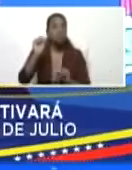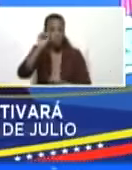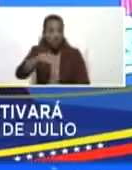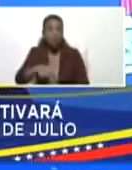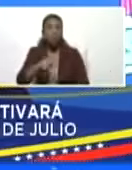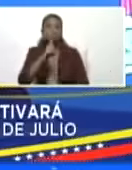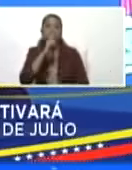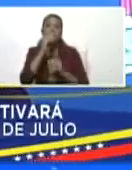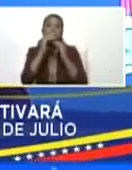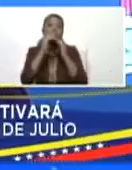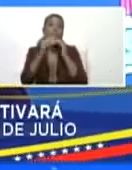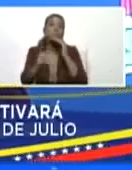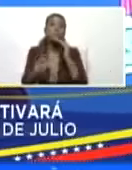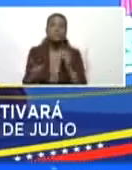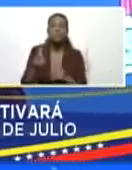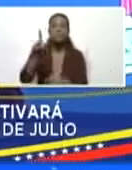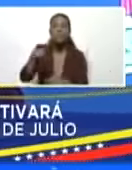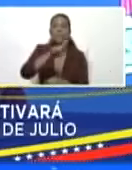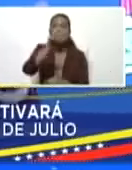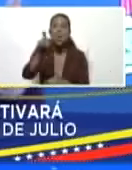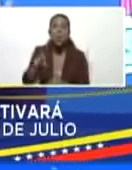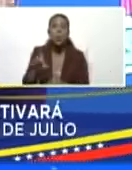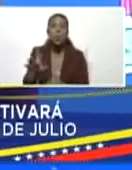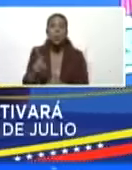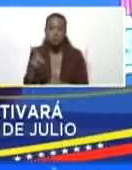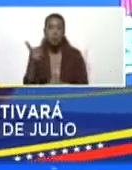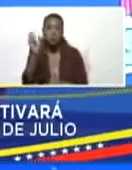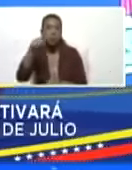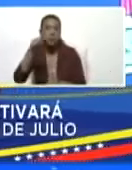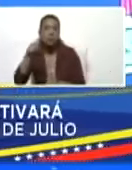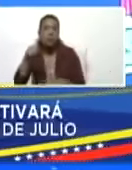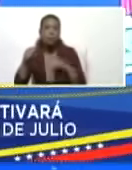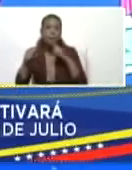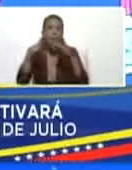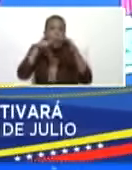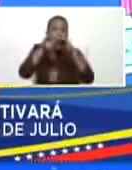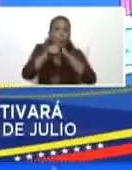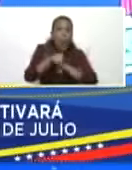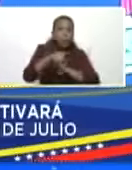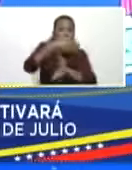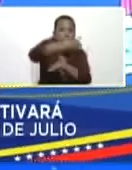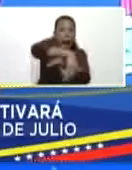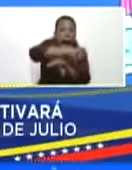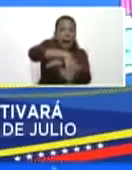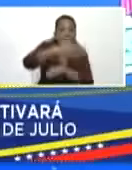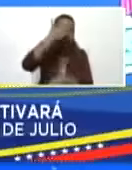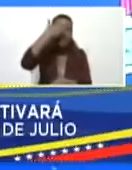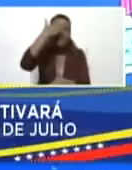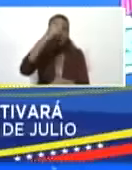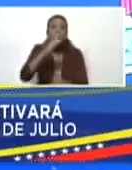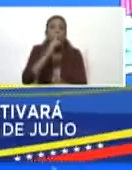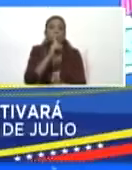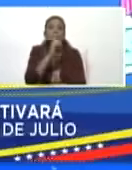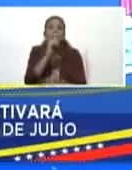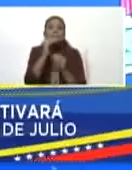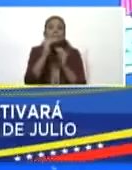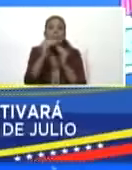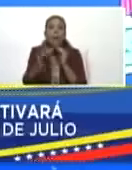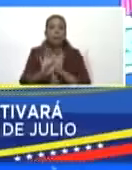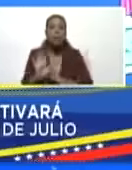Silencio en la noche. No, dices tú sí, pero los que se han metido en las movilizaciones locales ni hablan.